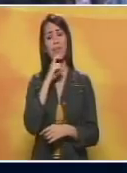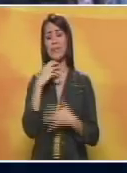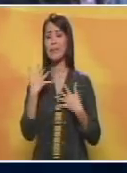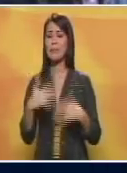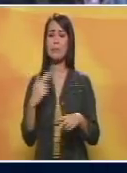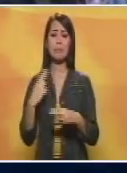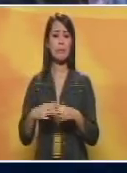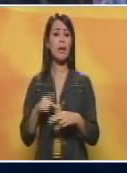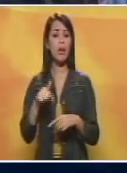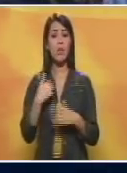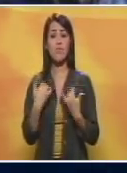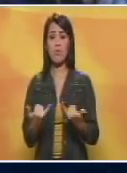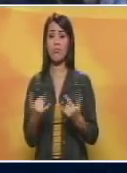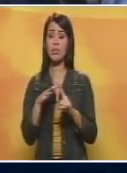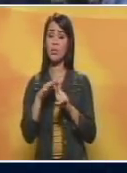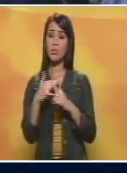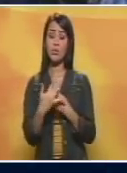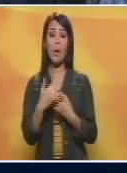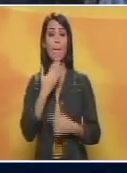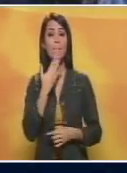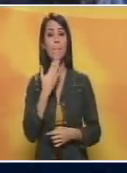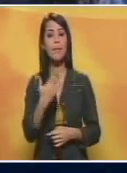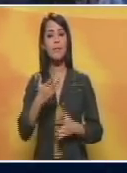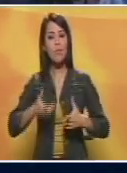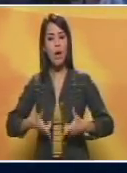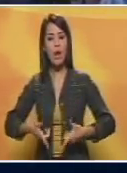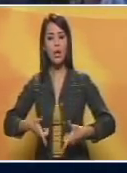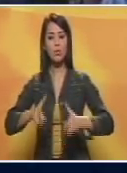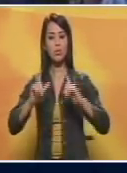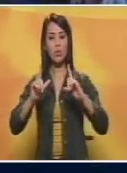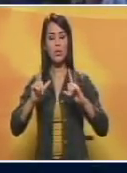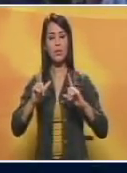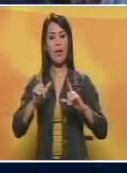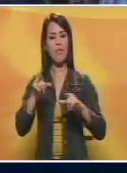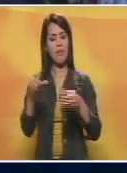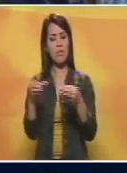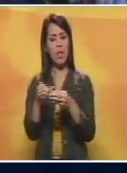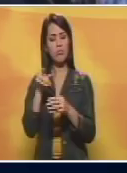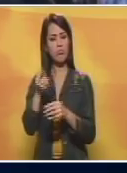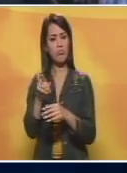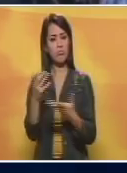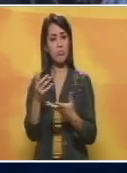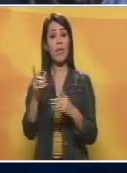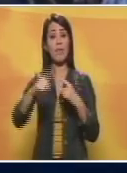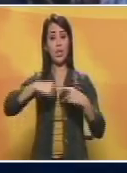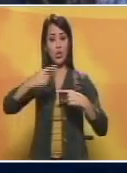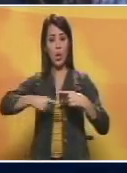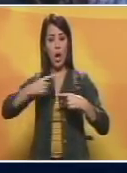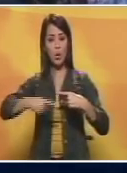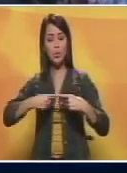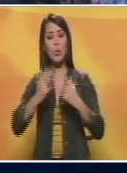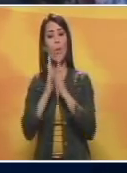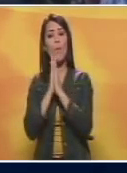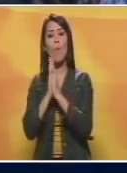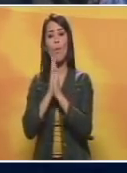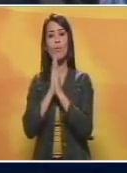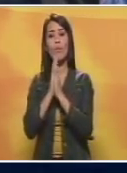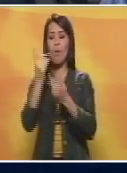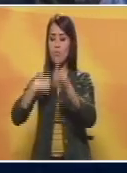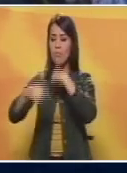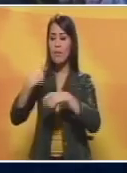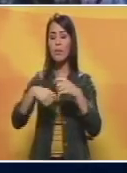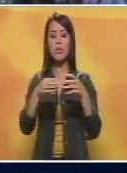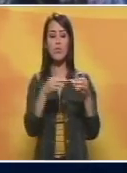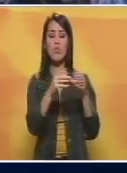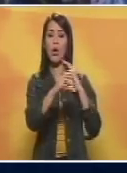que nosotros estamos pasando solicitamos a la autoridad de competencia en el resguardo de esos cauchos que por favor les sean vendidos al